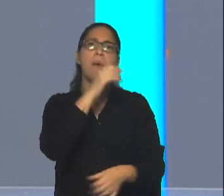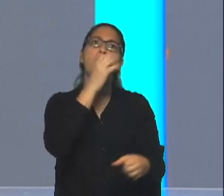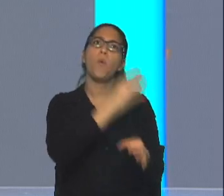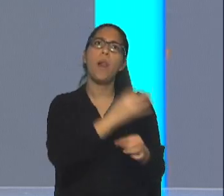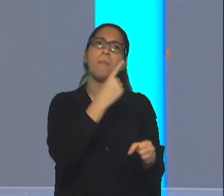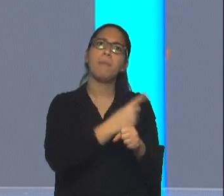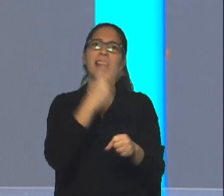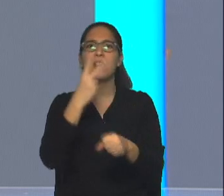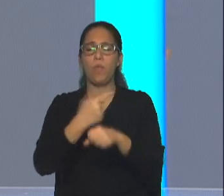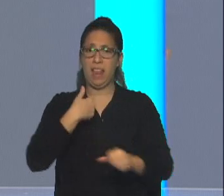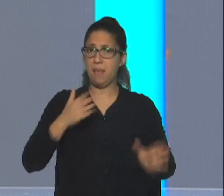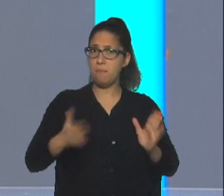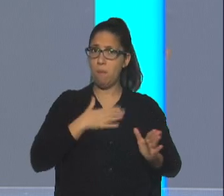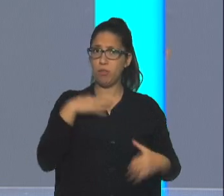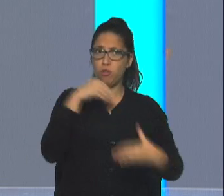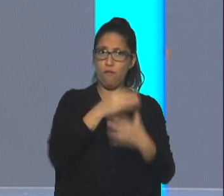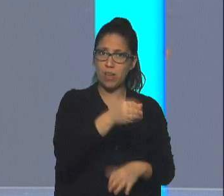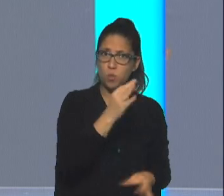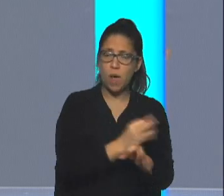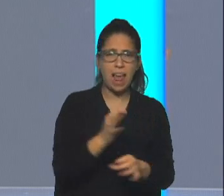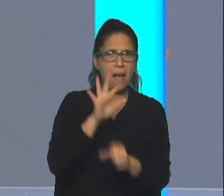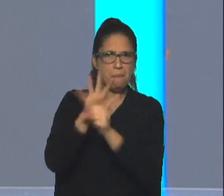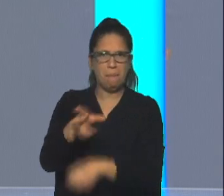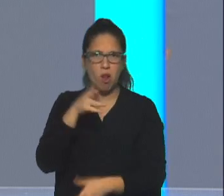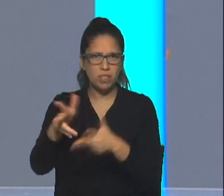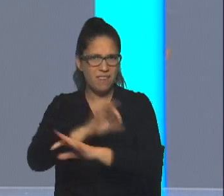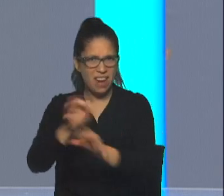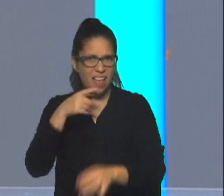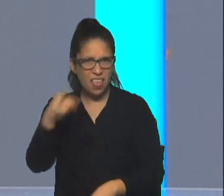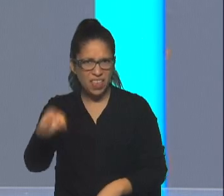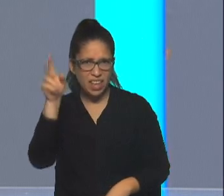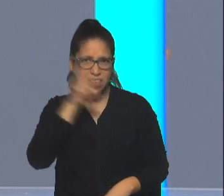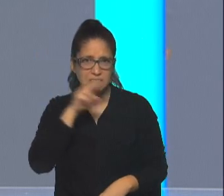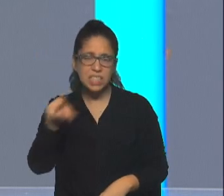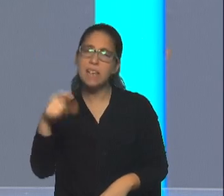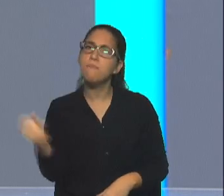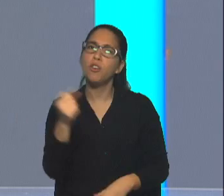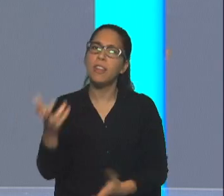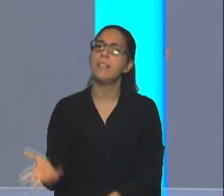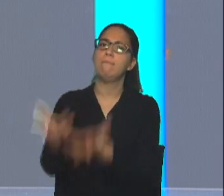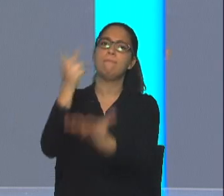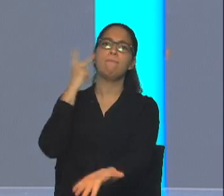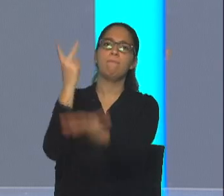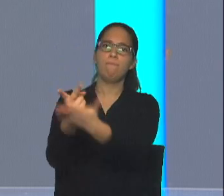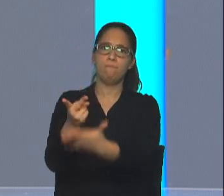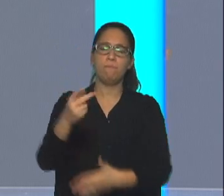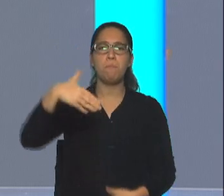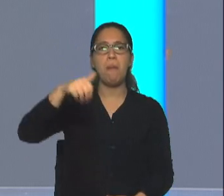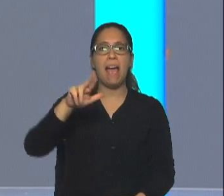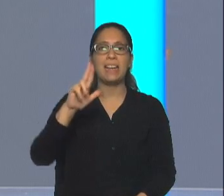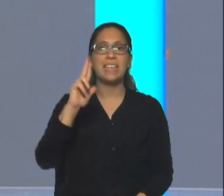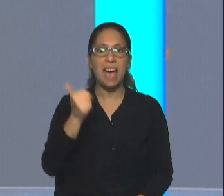por lo menos de mi generación y tan importante este reivindicarla María